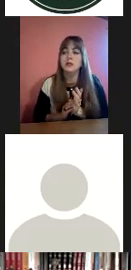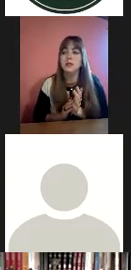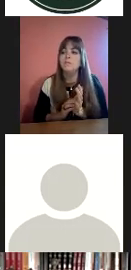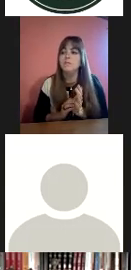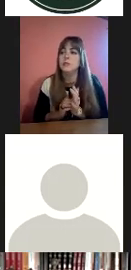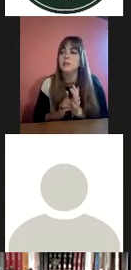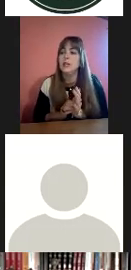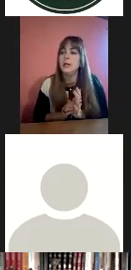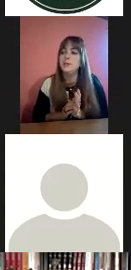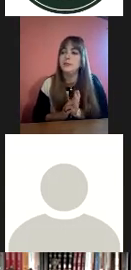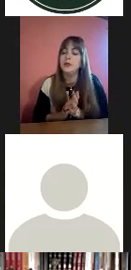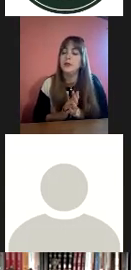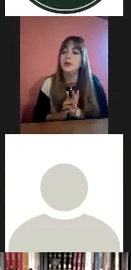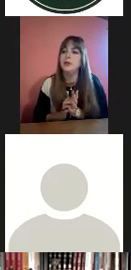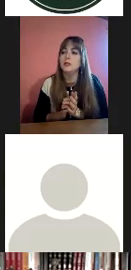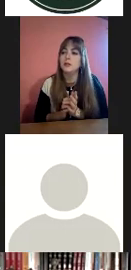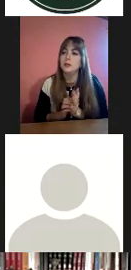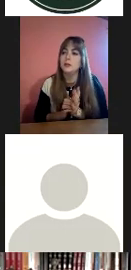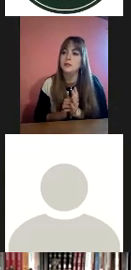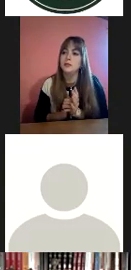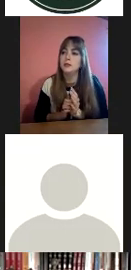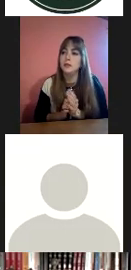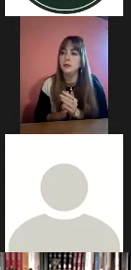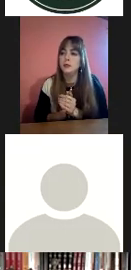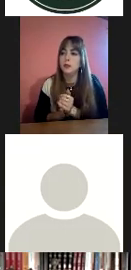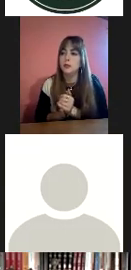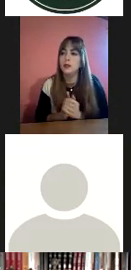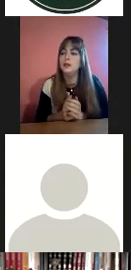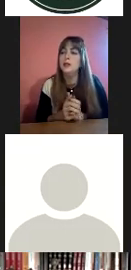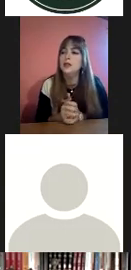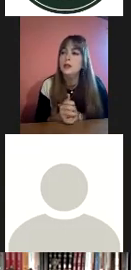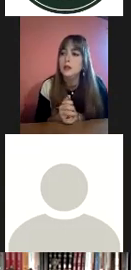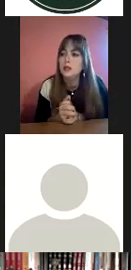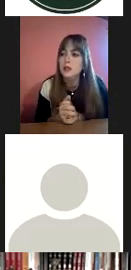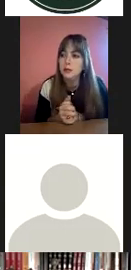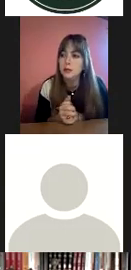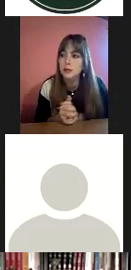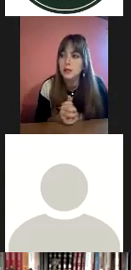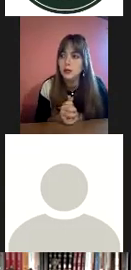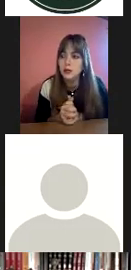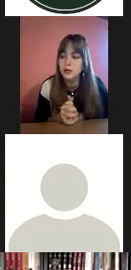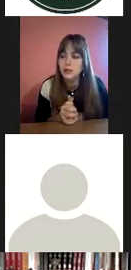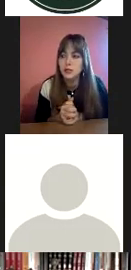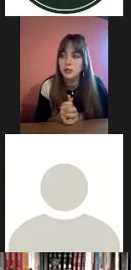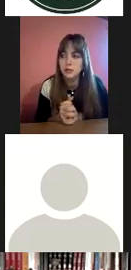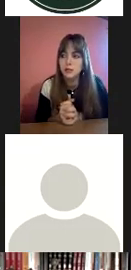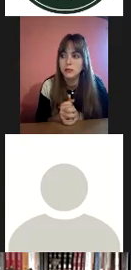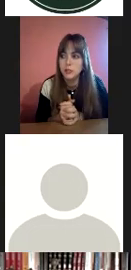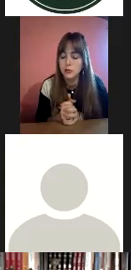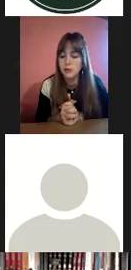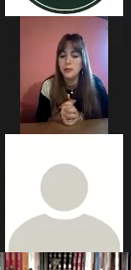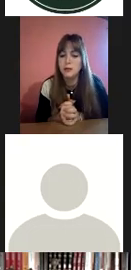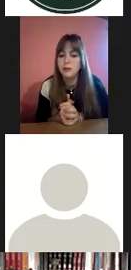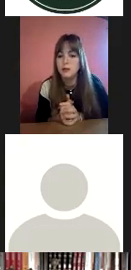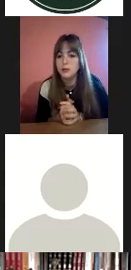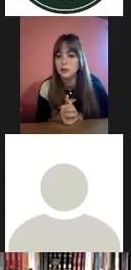lo conocerán, y el que no lo conoce, bueno, fue un caso espantoso de crueldad de una persona que lo despellejó, es un